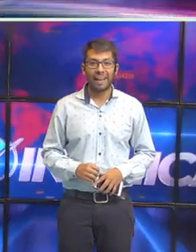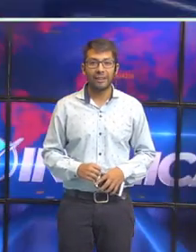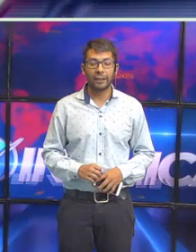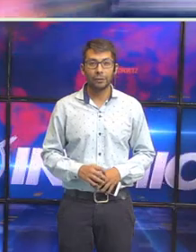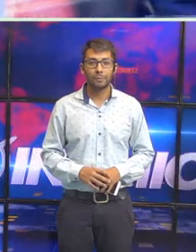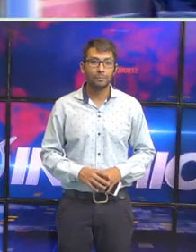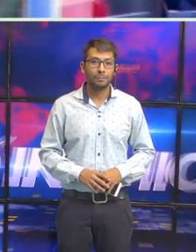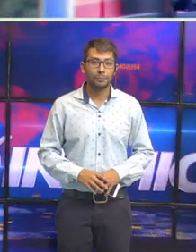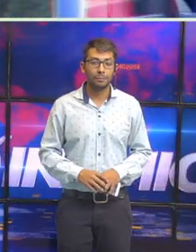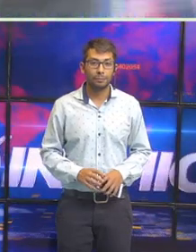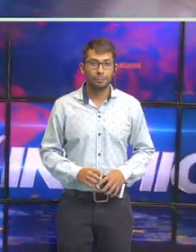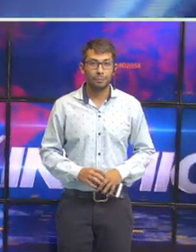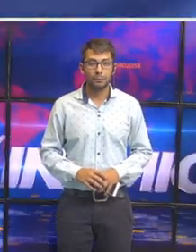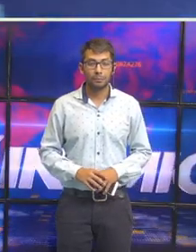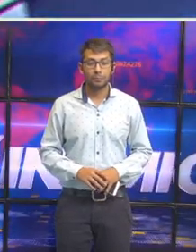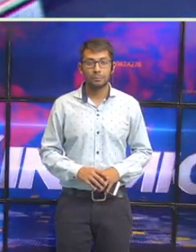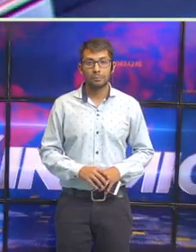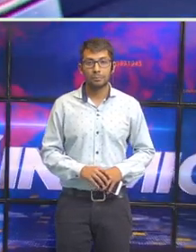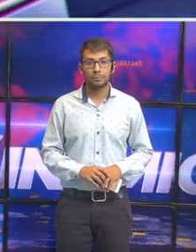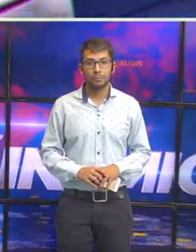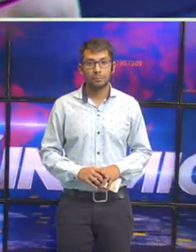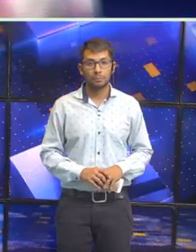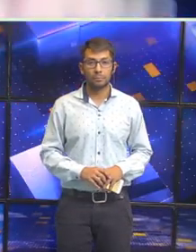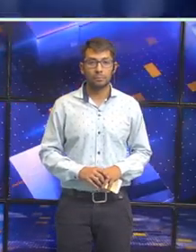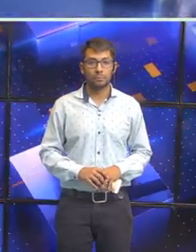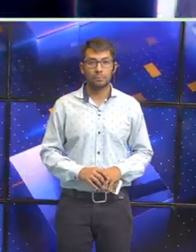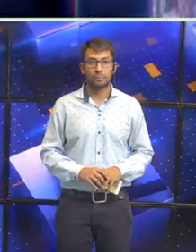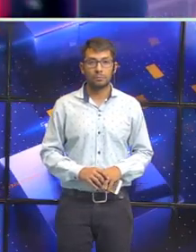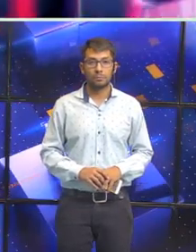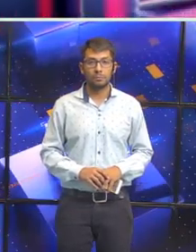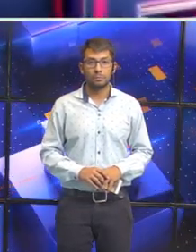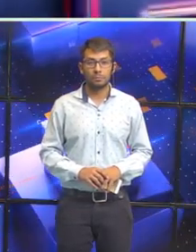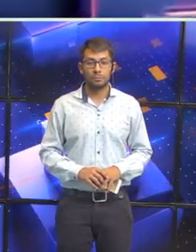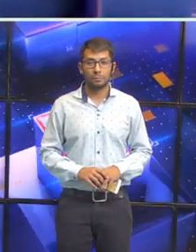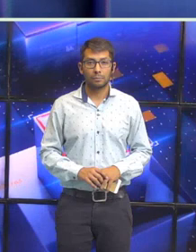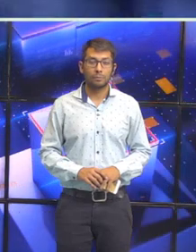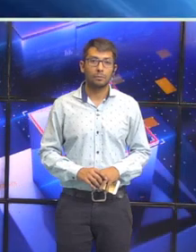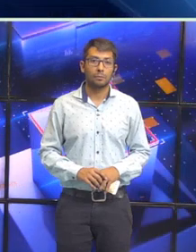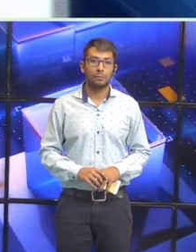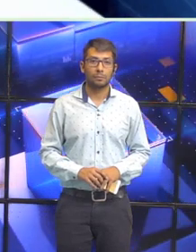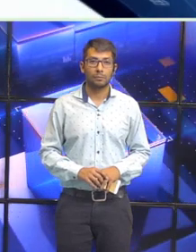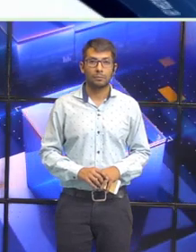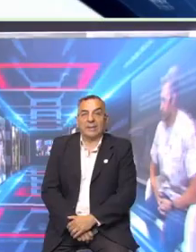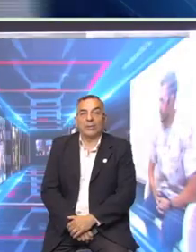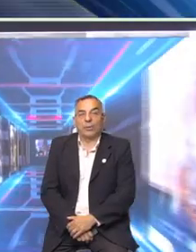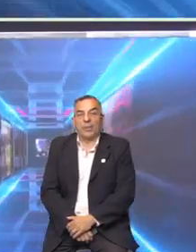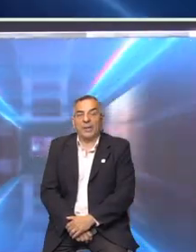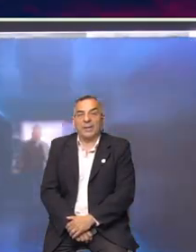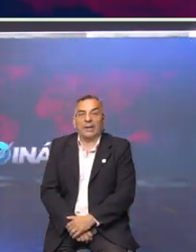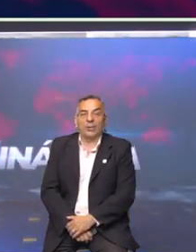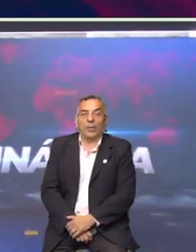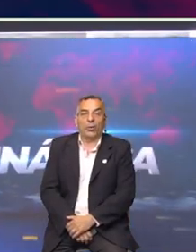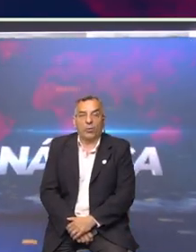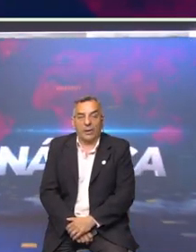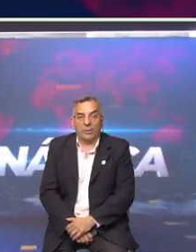adinerado Gustavo lo que resulta extraño es justamente lo que usted estaba comentando con relación a esta actitud independiente